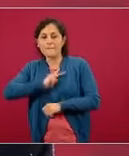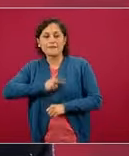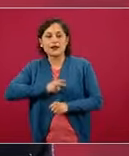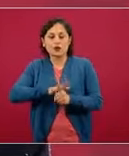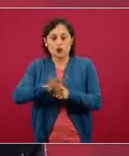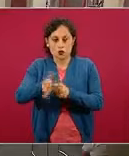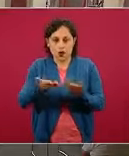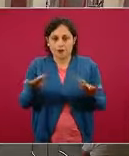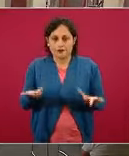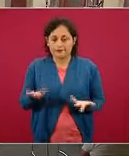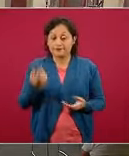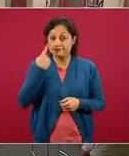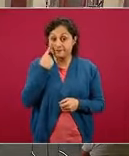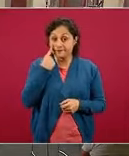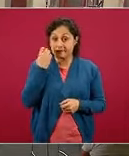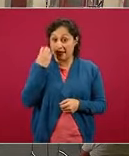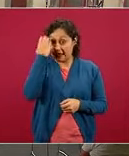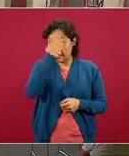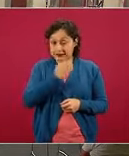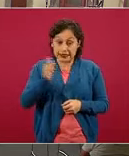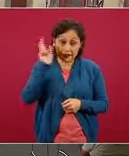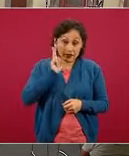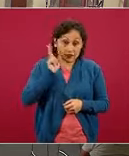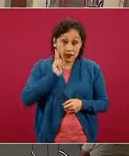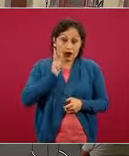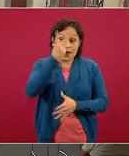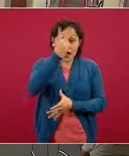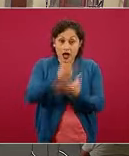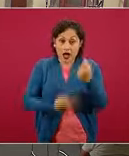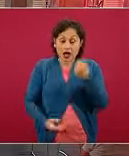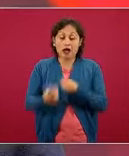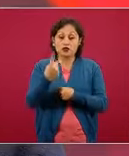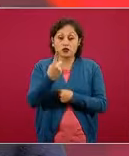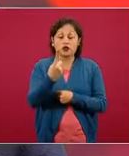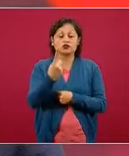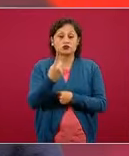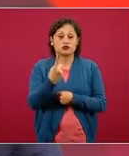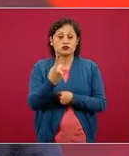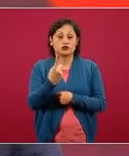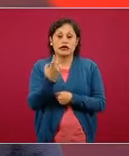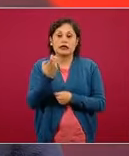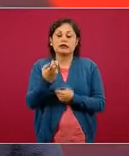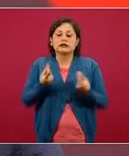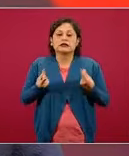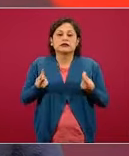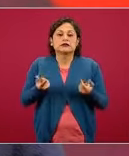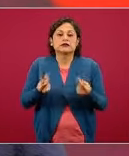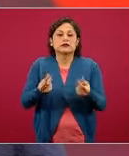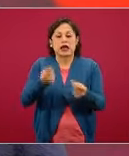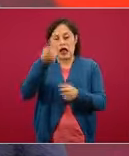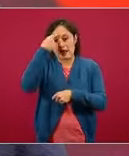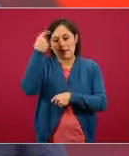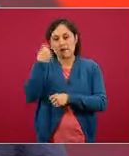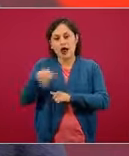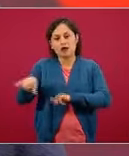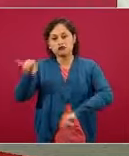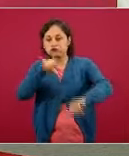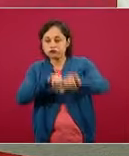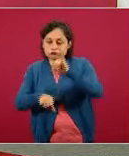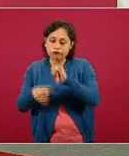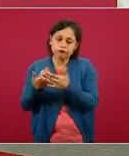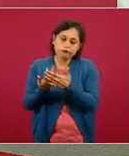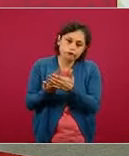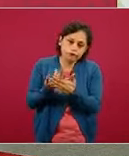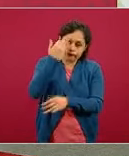muestra hacen ambos virus, es más que todo para poder generar mejor eficiencia en el laboratorio, es decir, que no tengan que esa